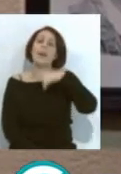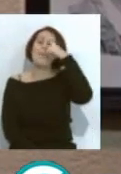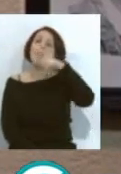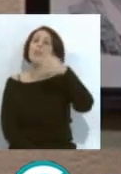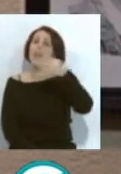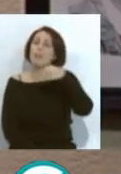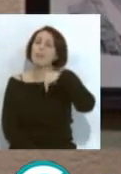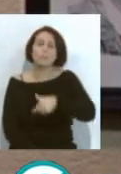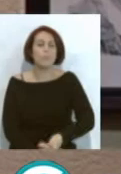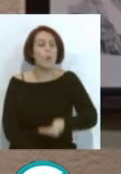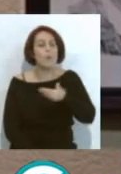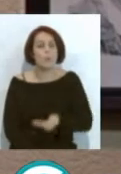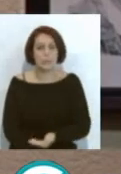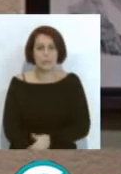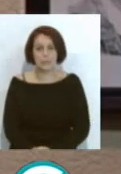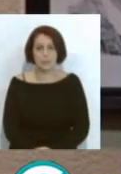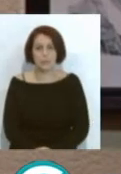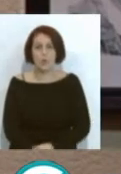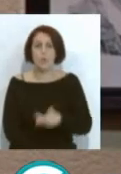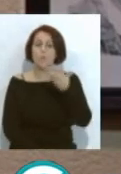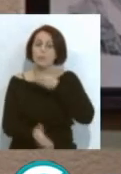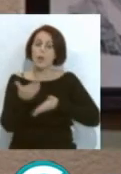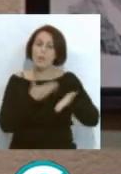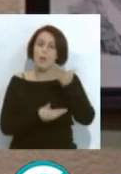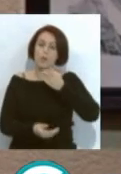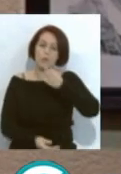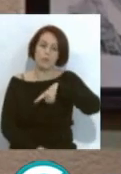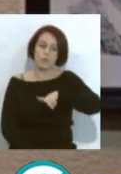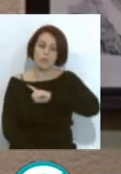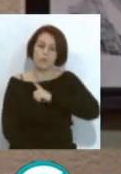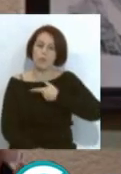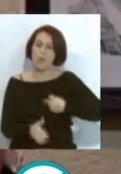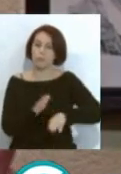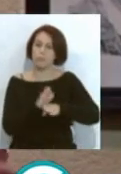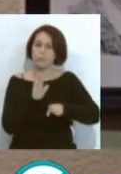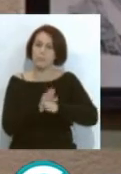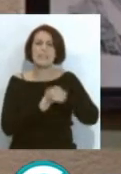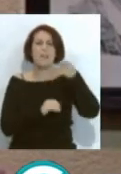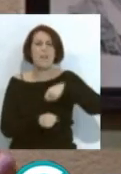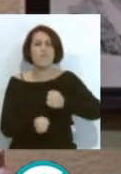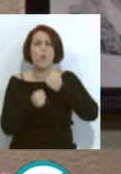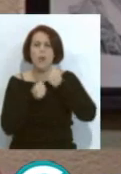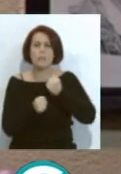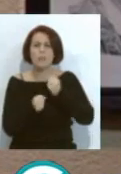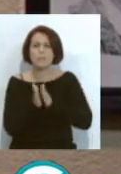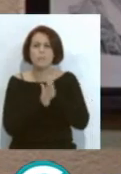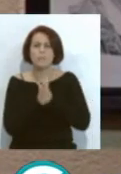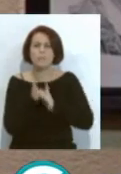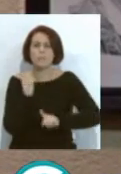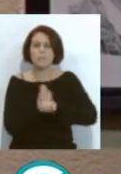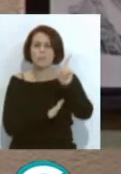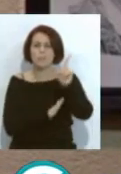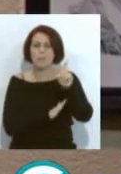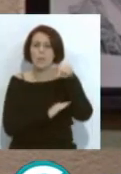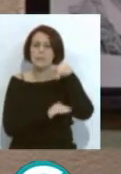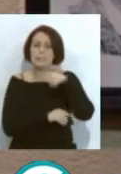y esto es muy importante, que es una colaboración que tenemos que mantener y fortalecer durante